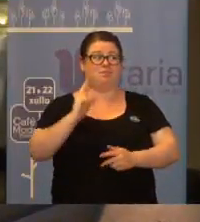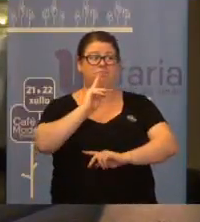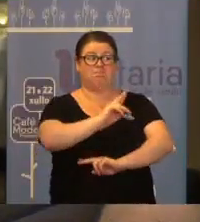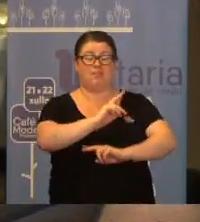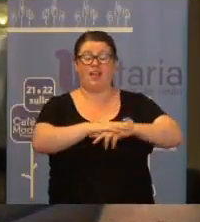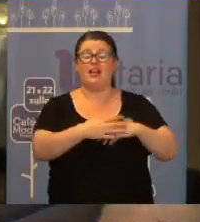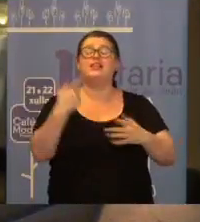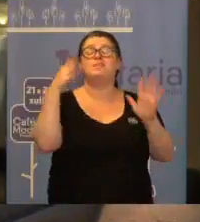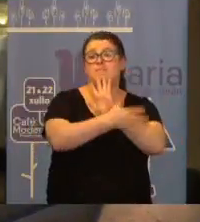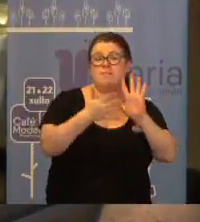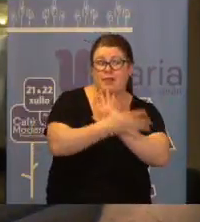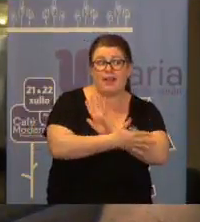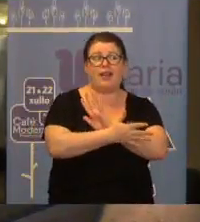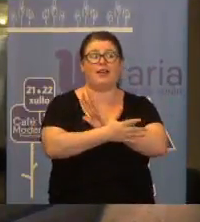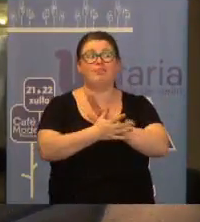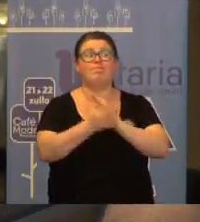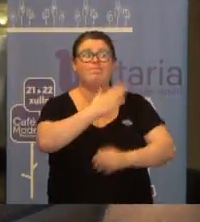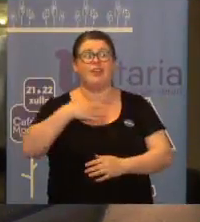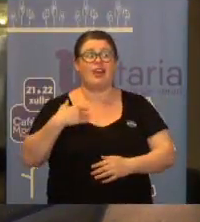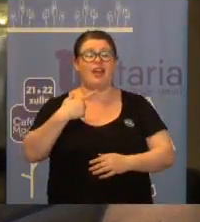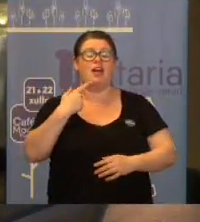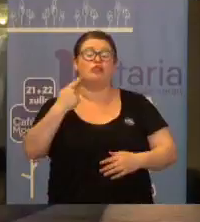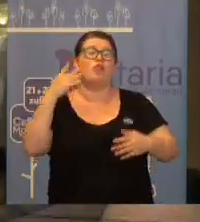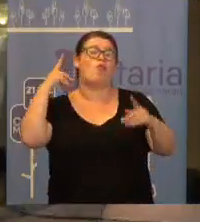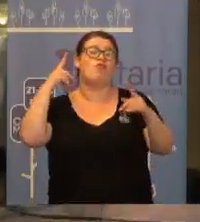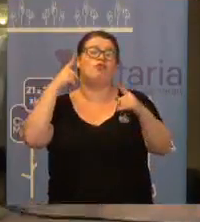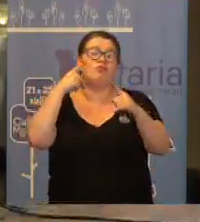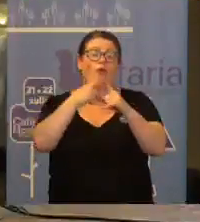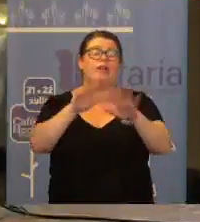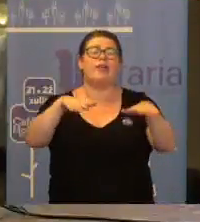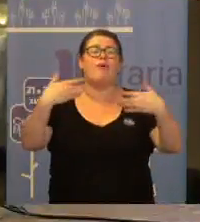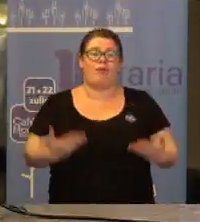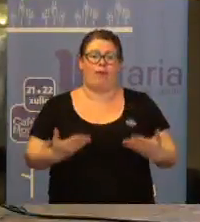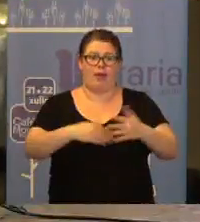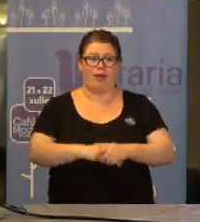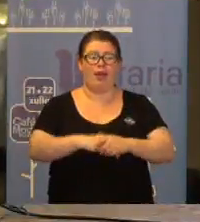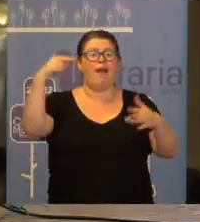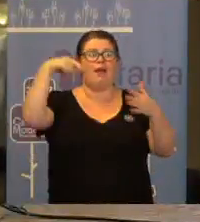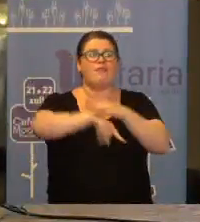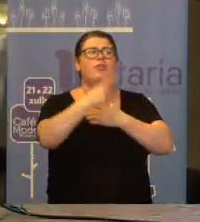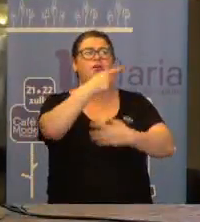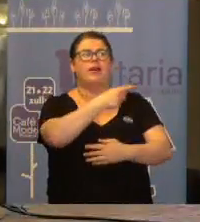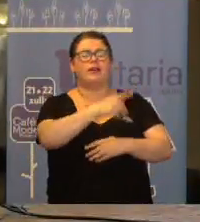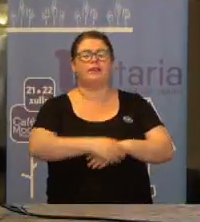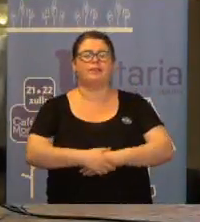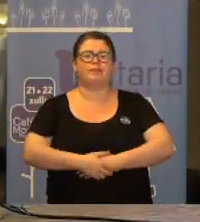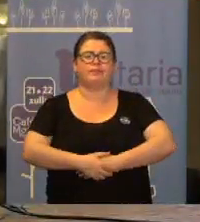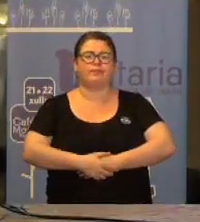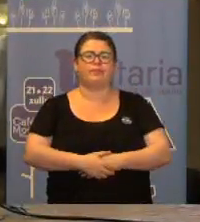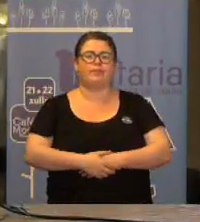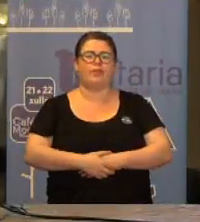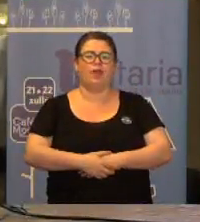que intenta explicar máis ou menos cara a onde vamos, non? Bueno, no fondo hai